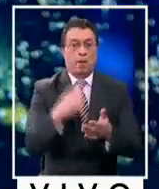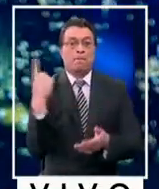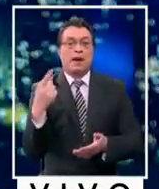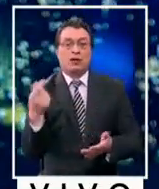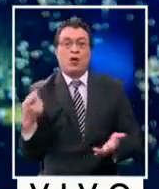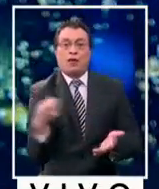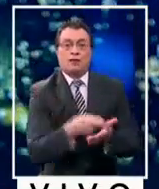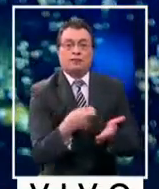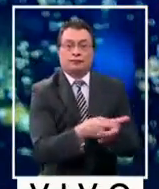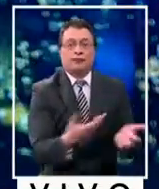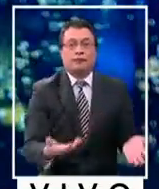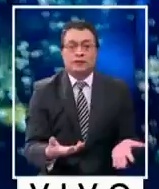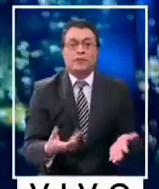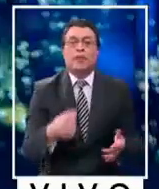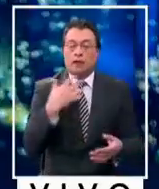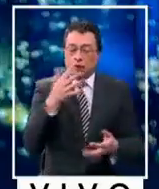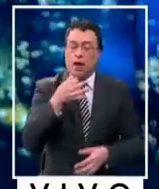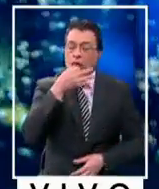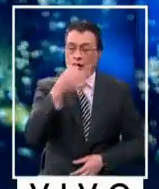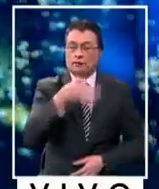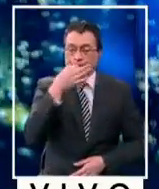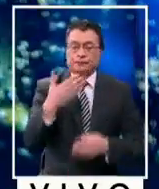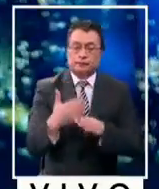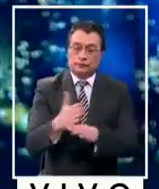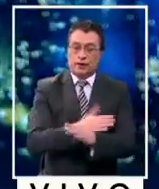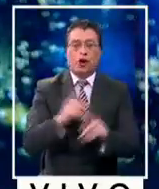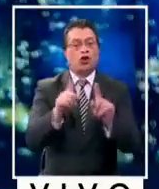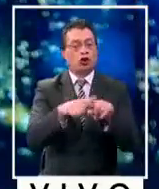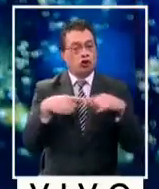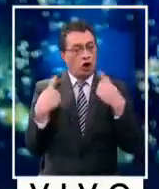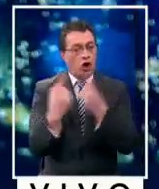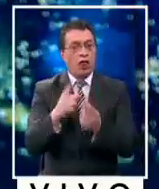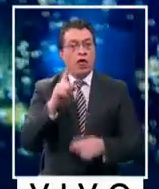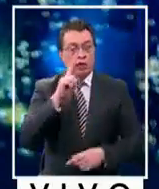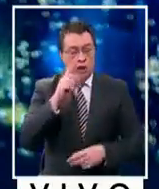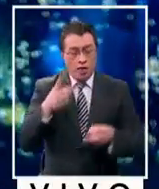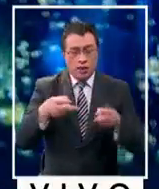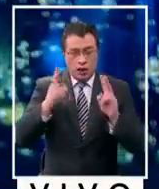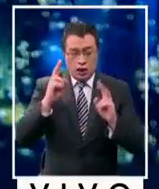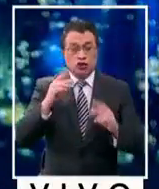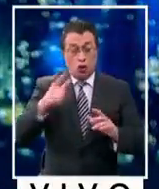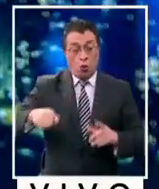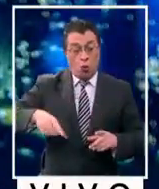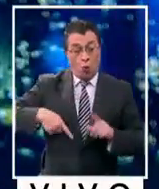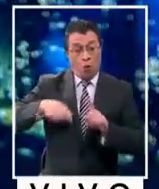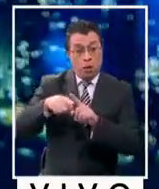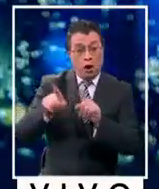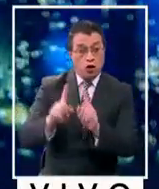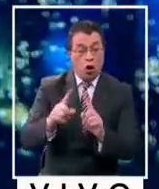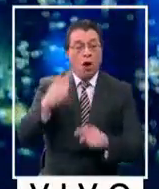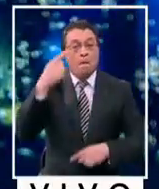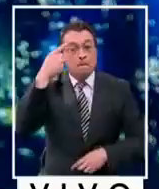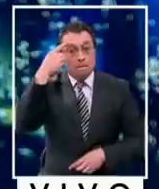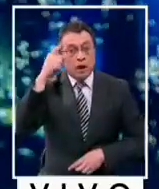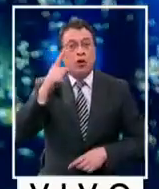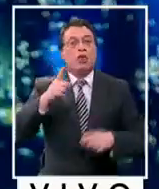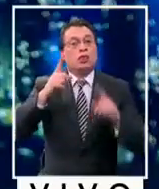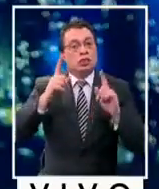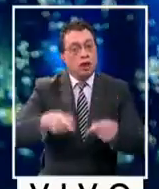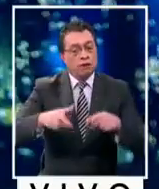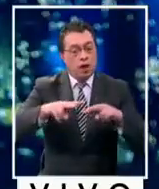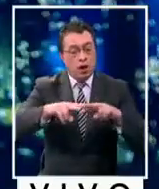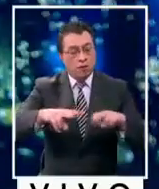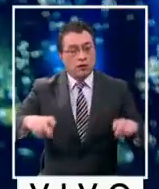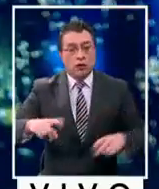propia. Como hemos dicho antes, todos tienen derecho a la presunción de inocencia, pero es imperioso investigar.